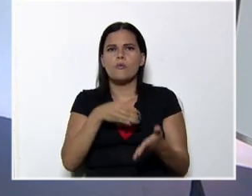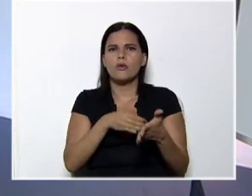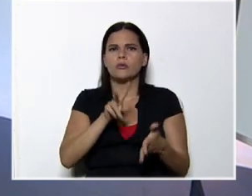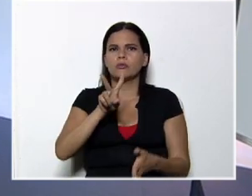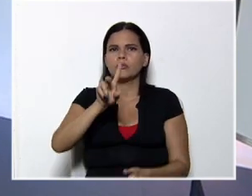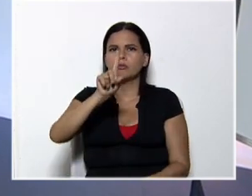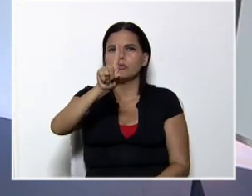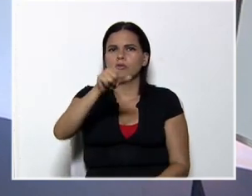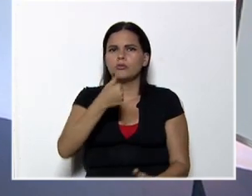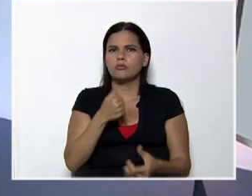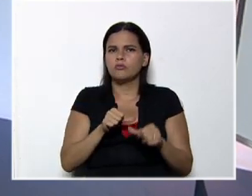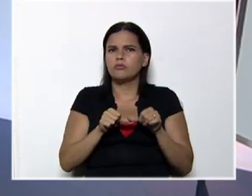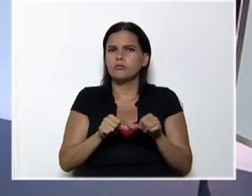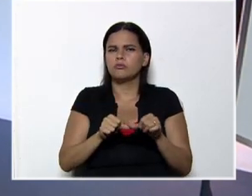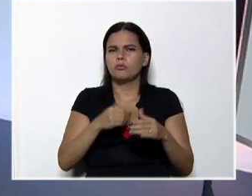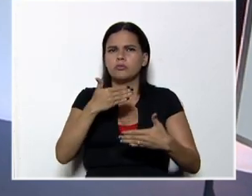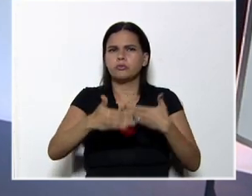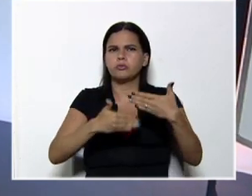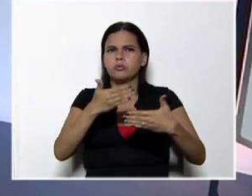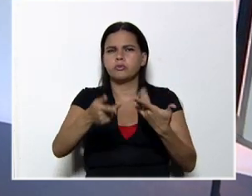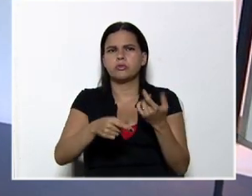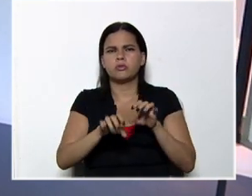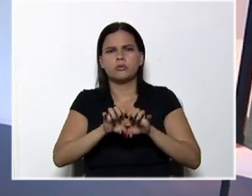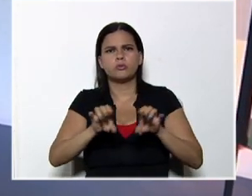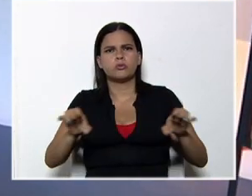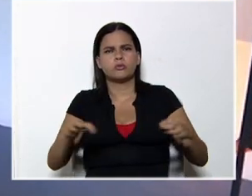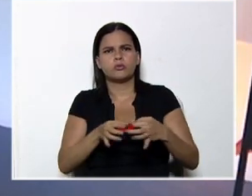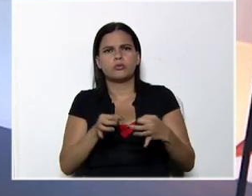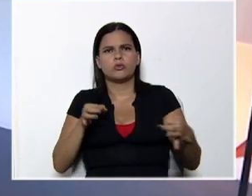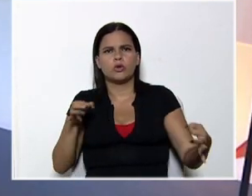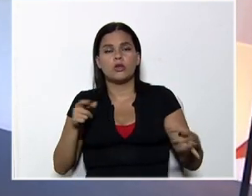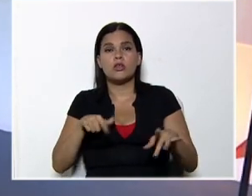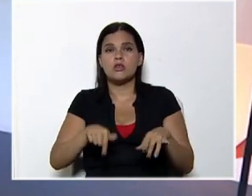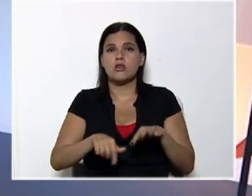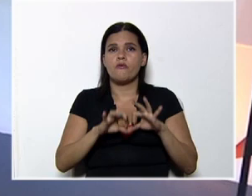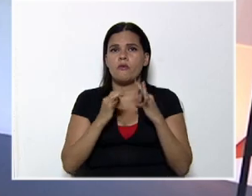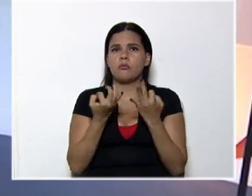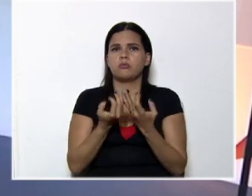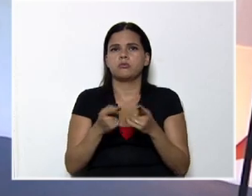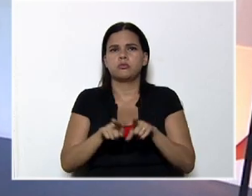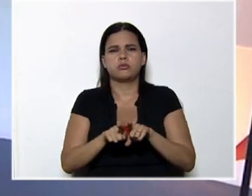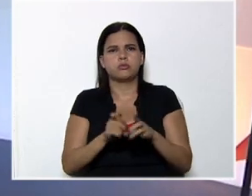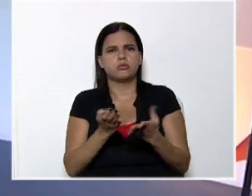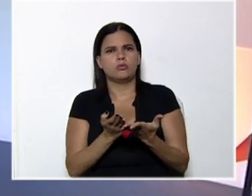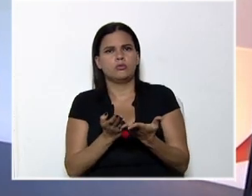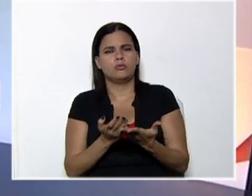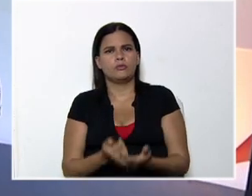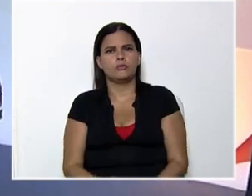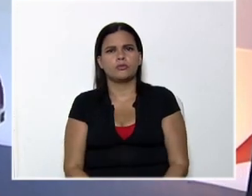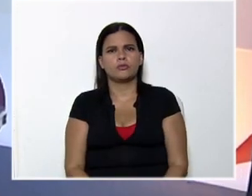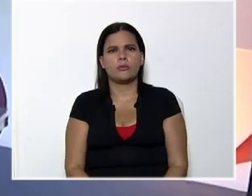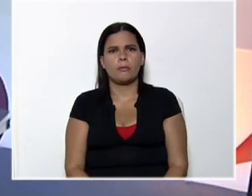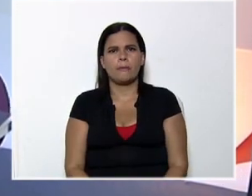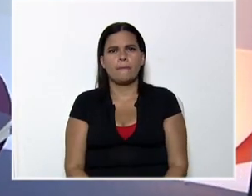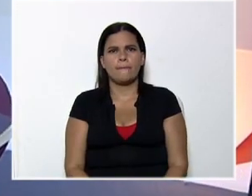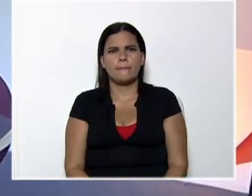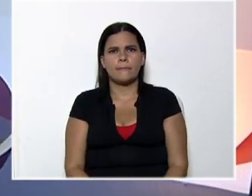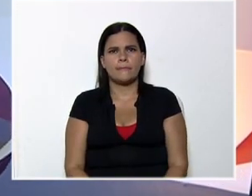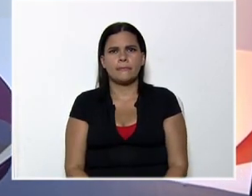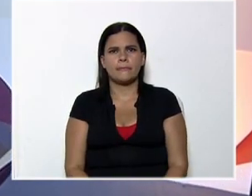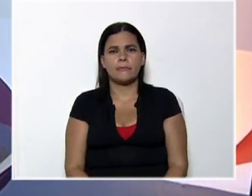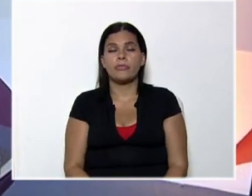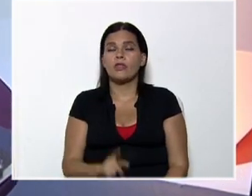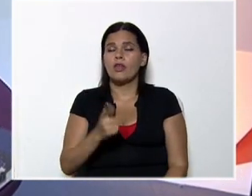2021, continuando con el proceso de educación a distancia con el programa Cada familia una escuela. Vamos a tener